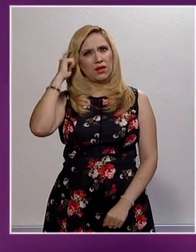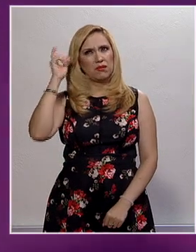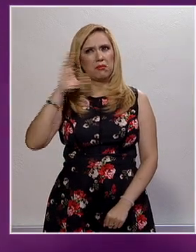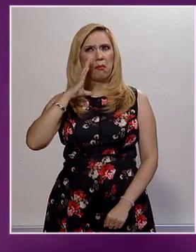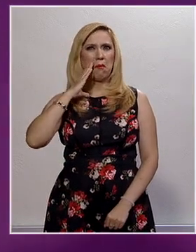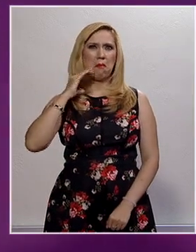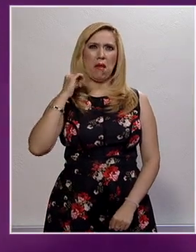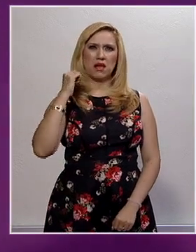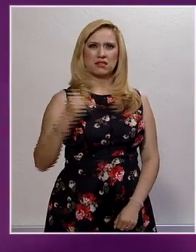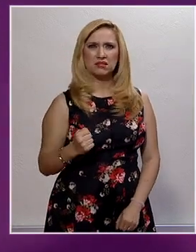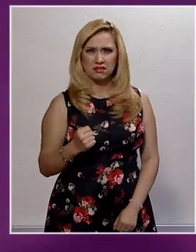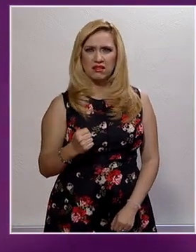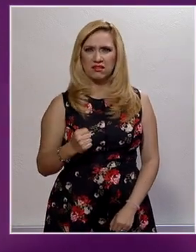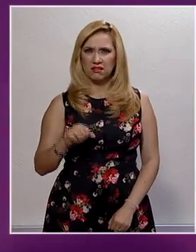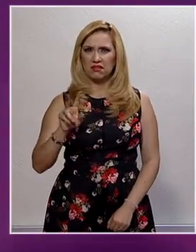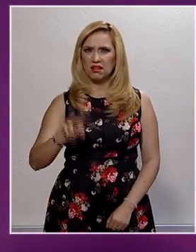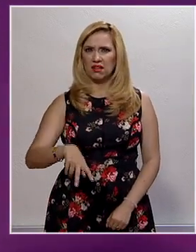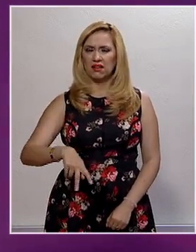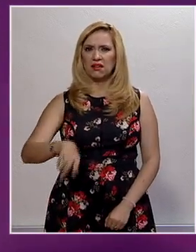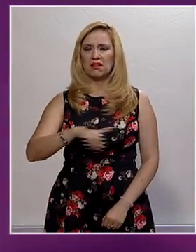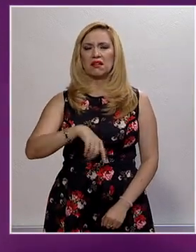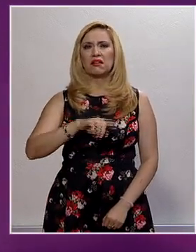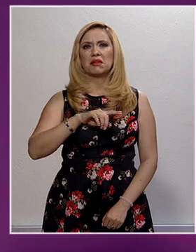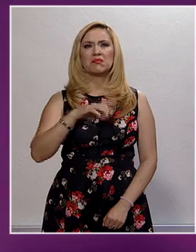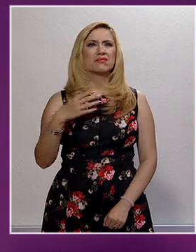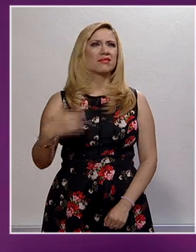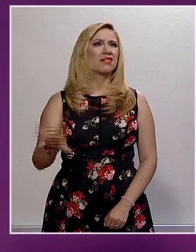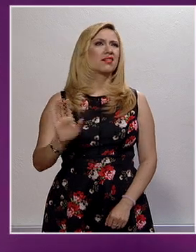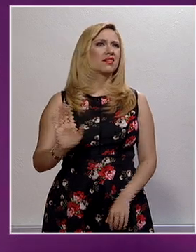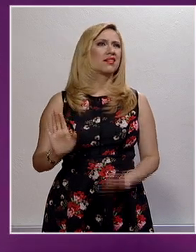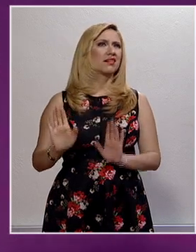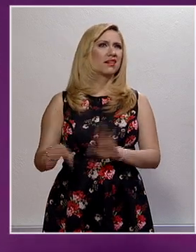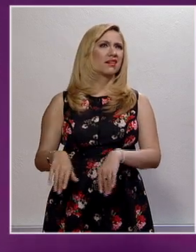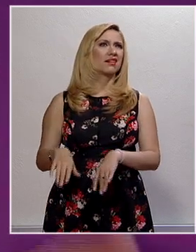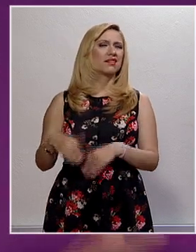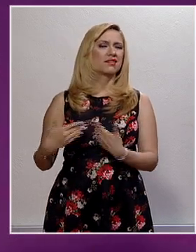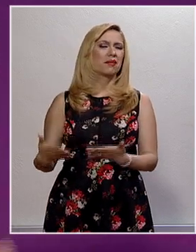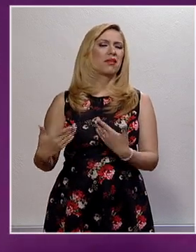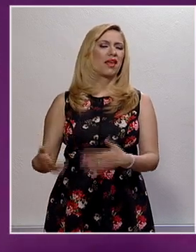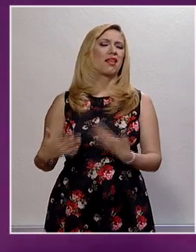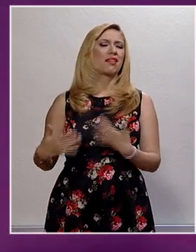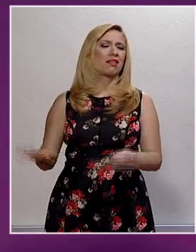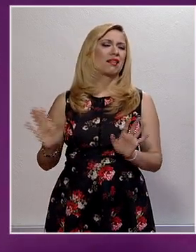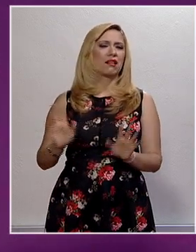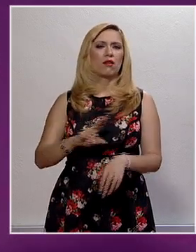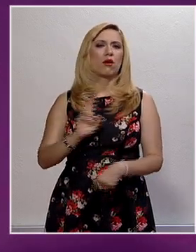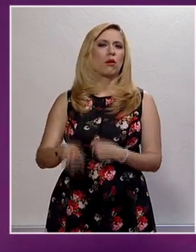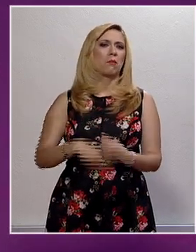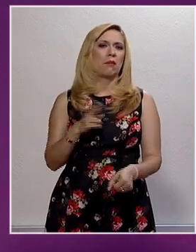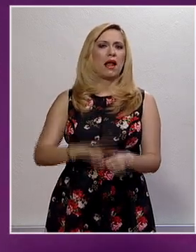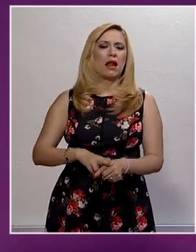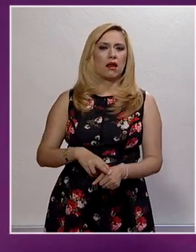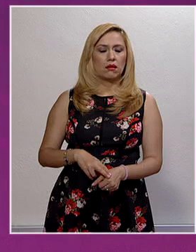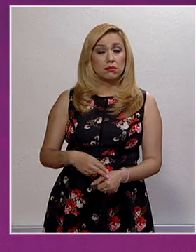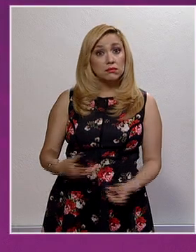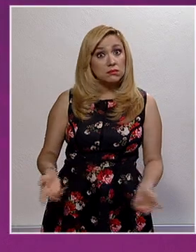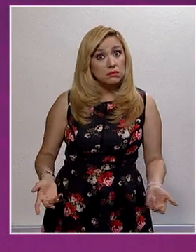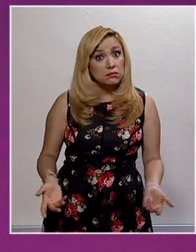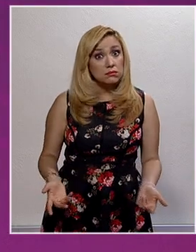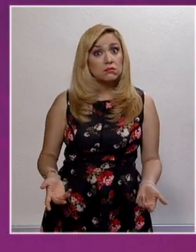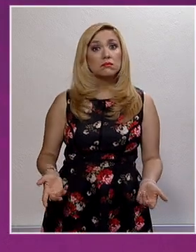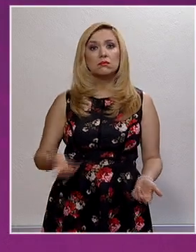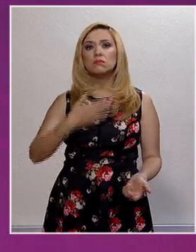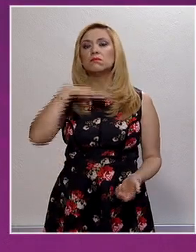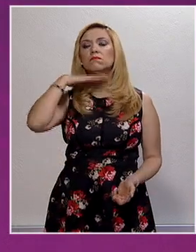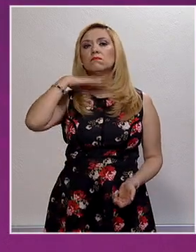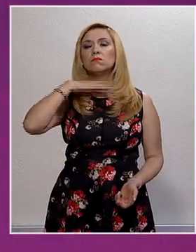¿no? Que lo toleraba, incluso tal vez hasta lo promocionaba, ¿no? Pues parte del contexto también era justamente la